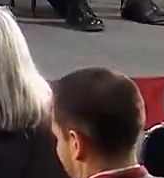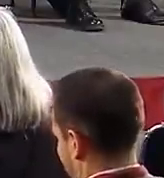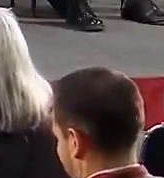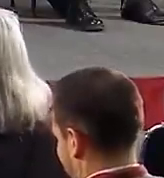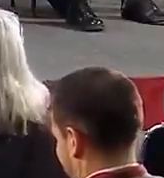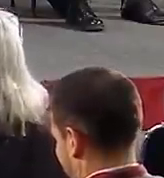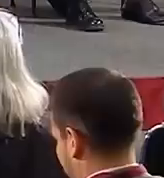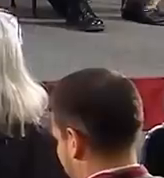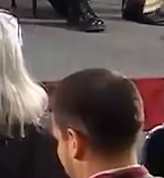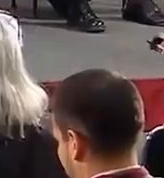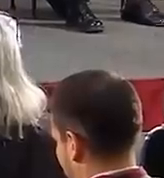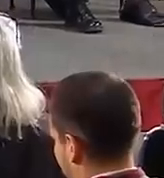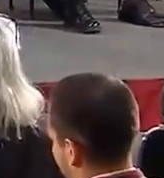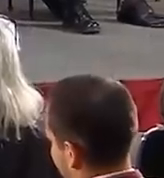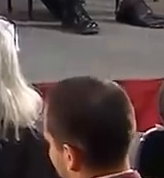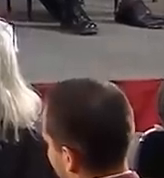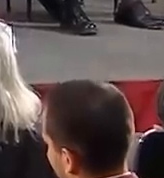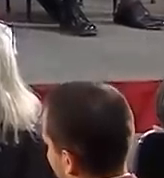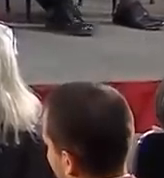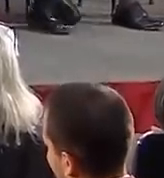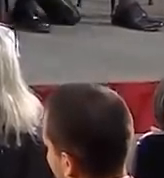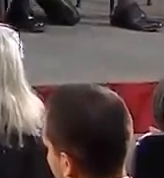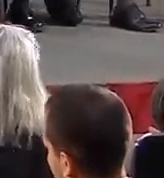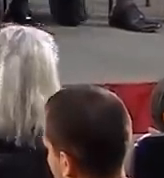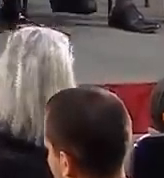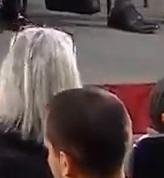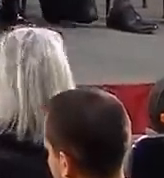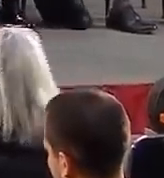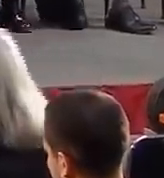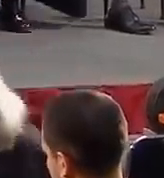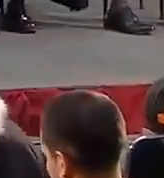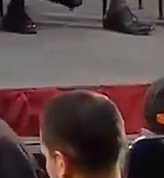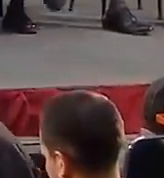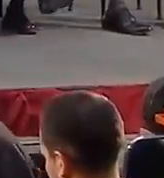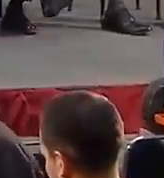Muchísimas gracias. Compañero. ¿Pero cuál es el monto de esa deuda, director? Sí.